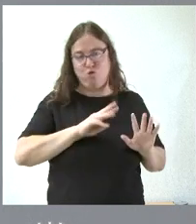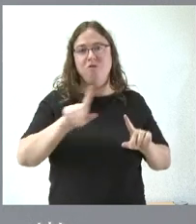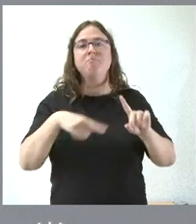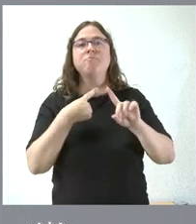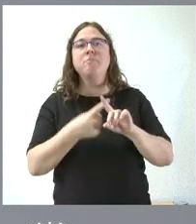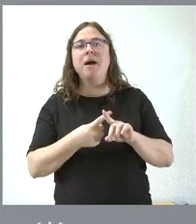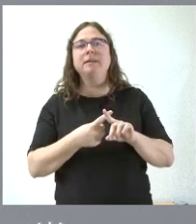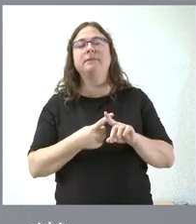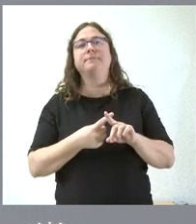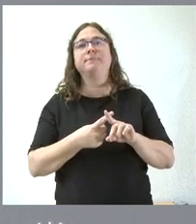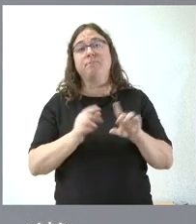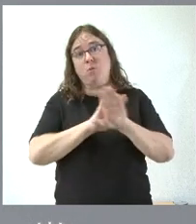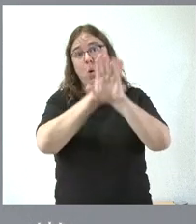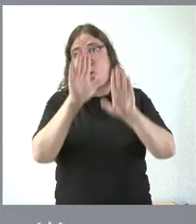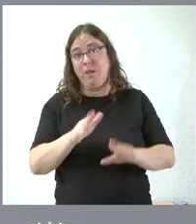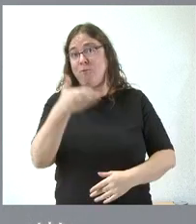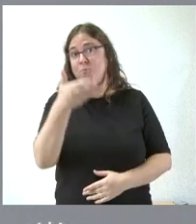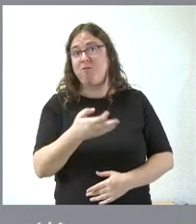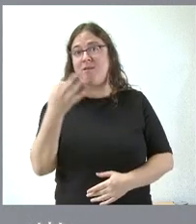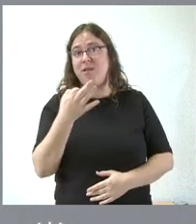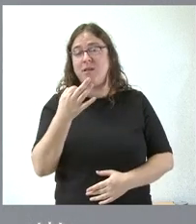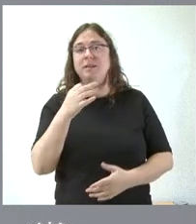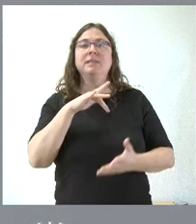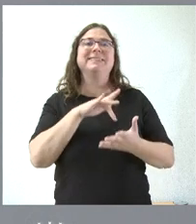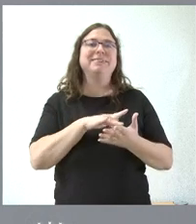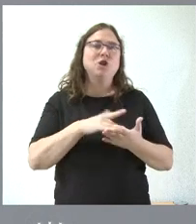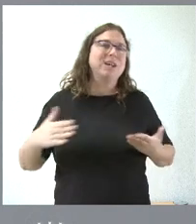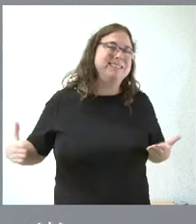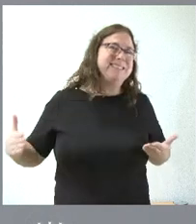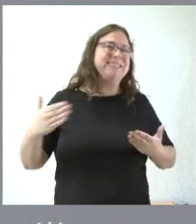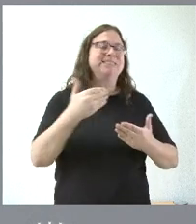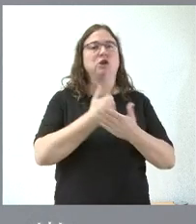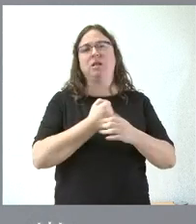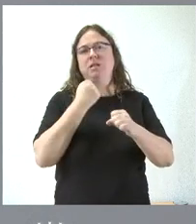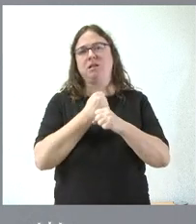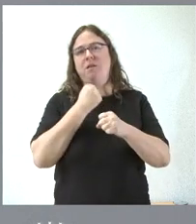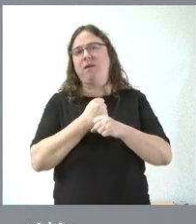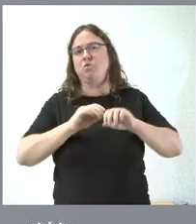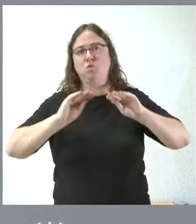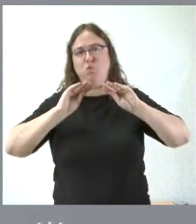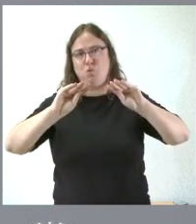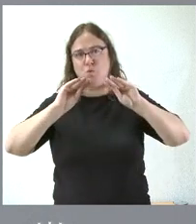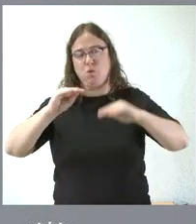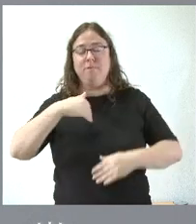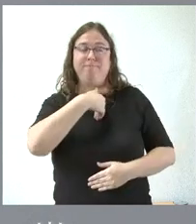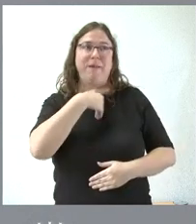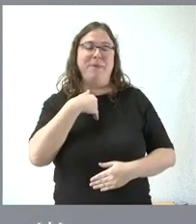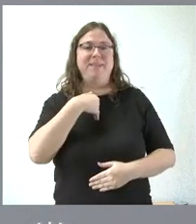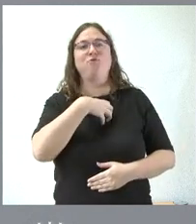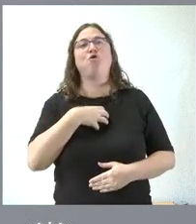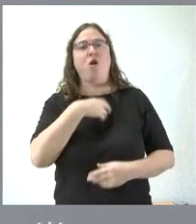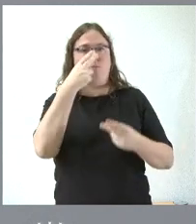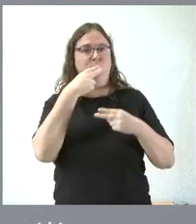último y también aspecto importante que a lo largo de toda su tarea eh Como servidor público